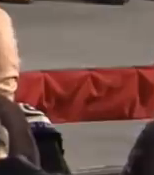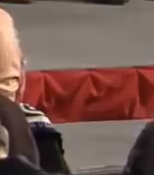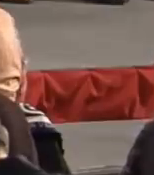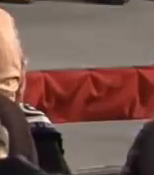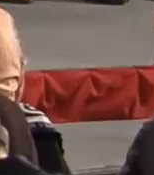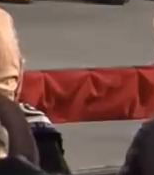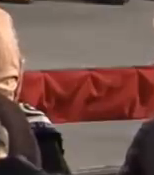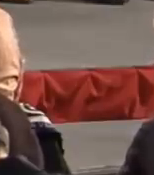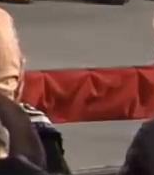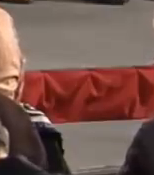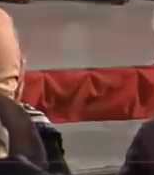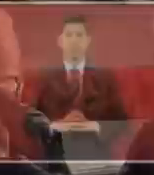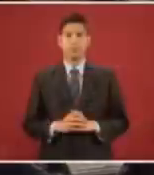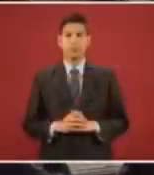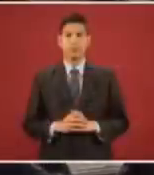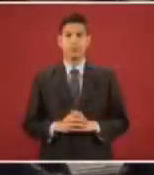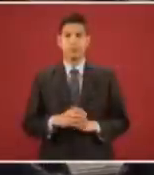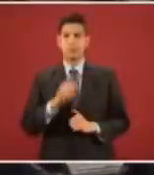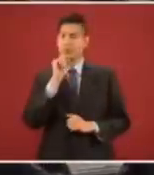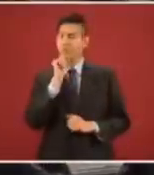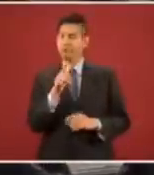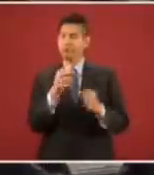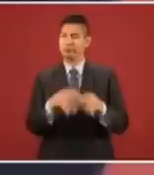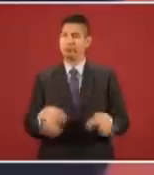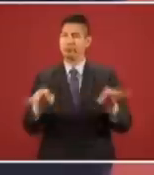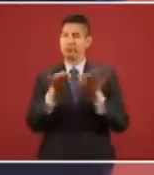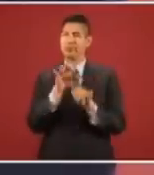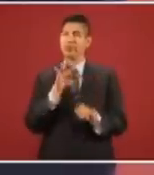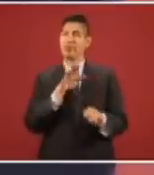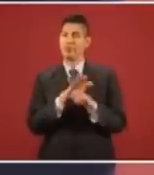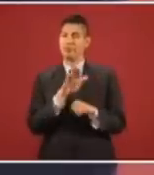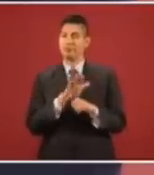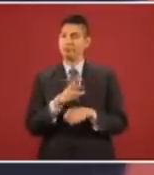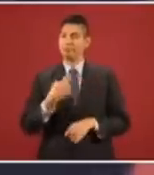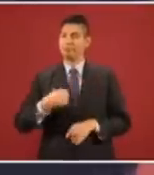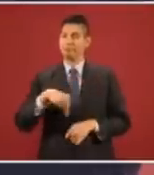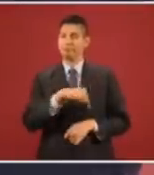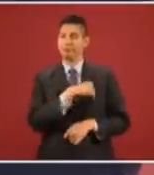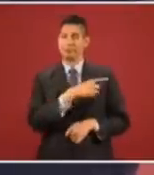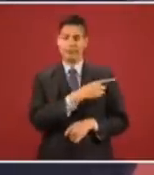ahí la importancia que tiene el que estemos